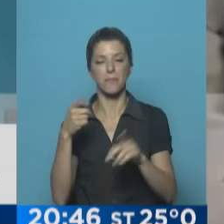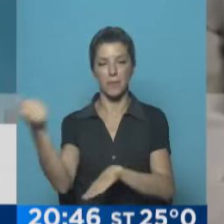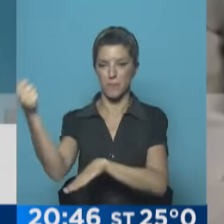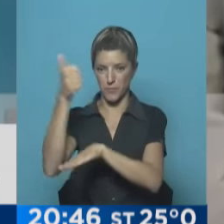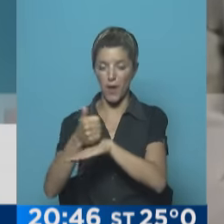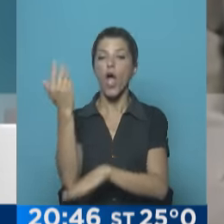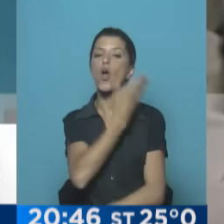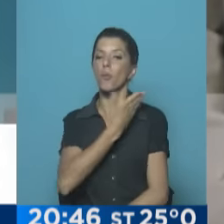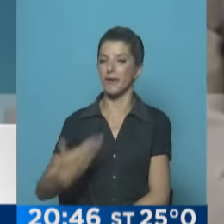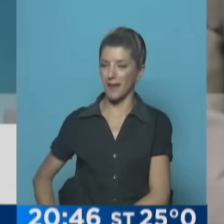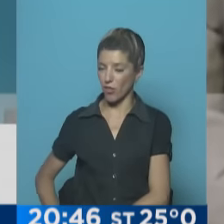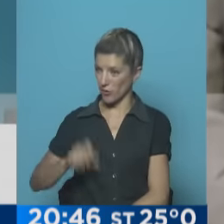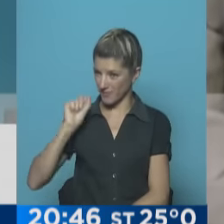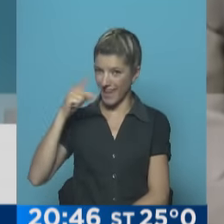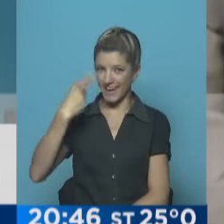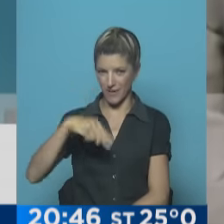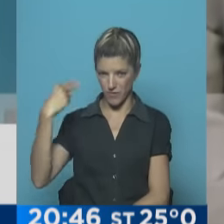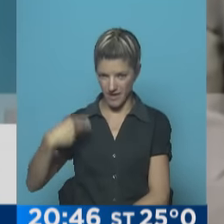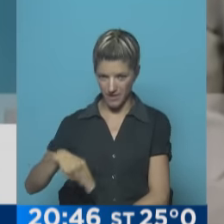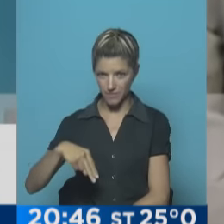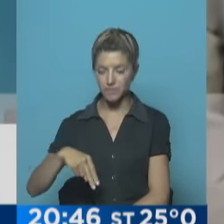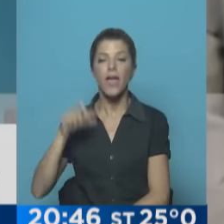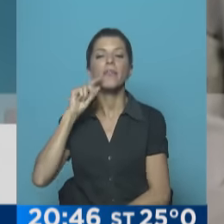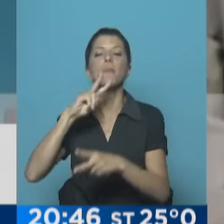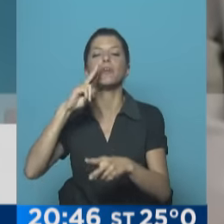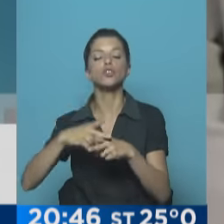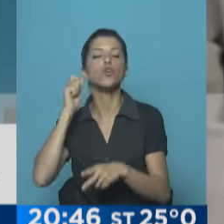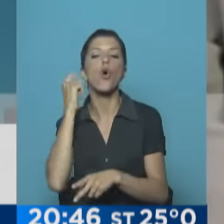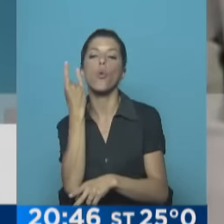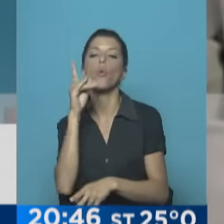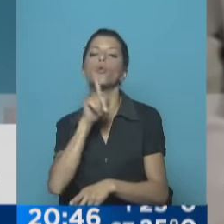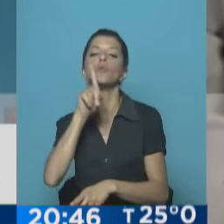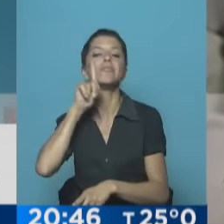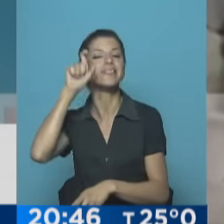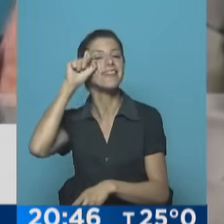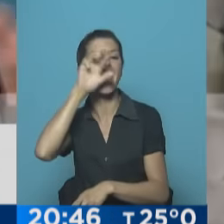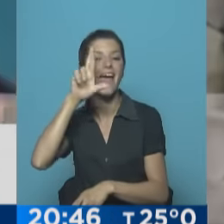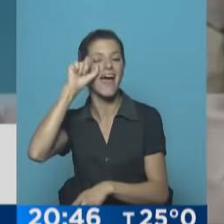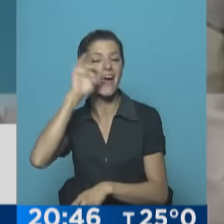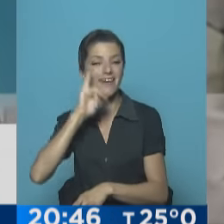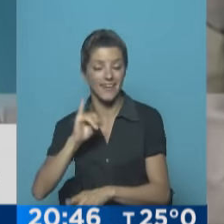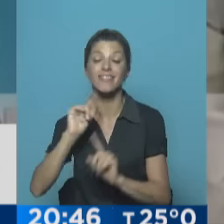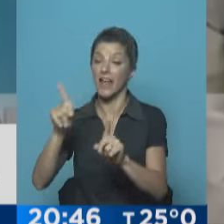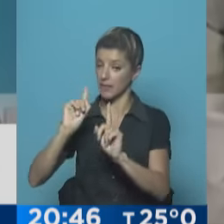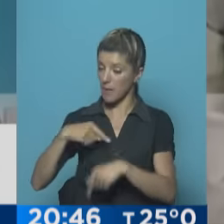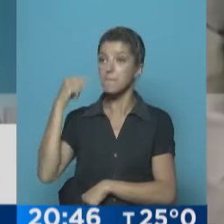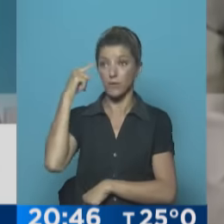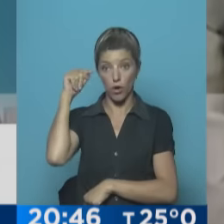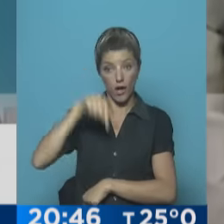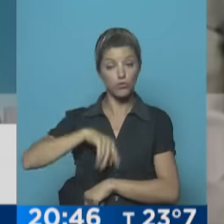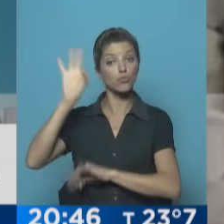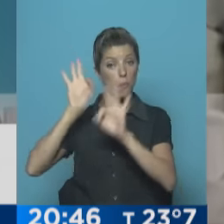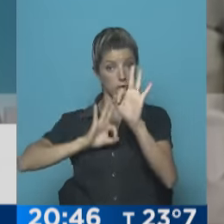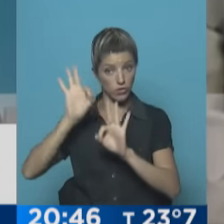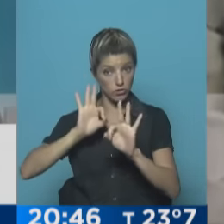el gobernador de Neuquén, Omar Gutiérrez, que él también veía esto dentro de un contexto de proyectos que